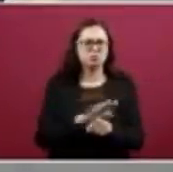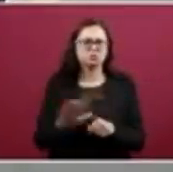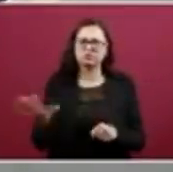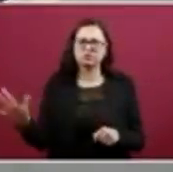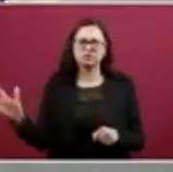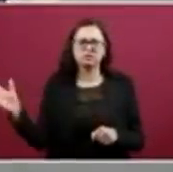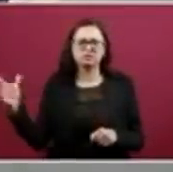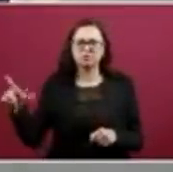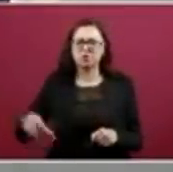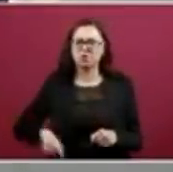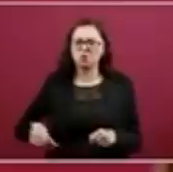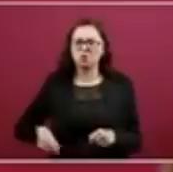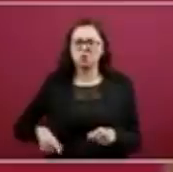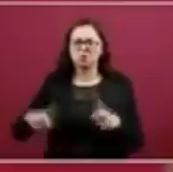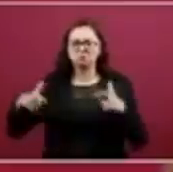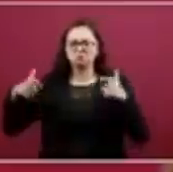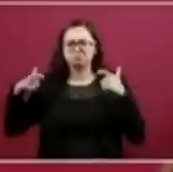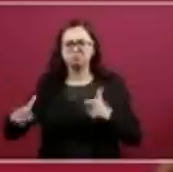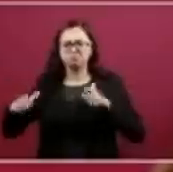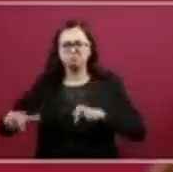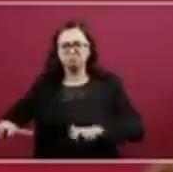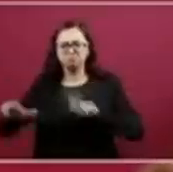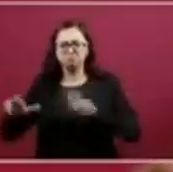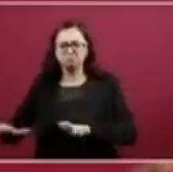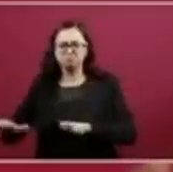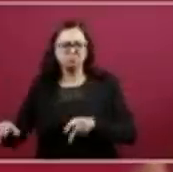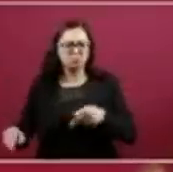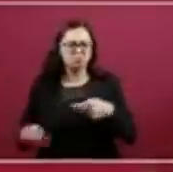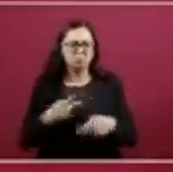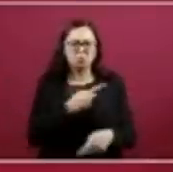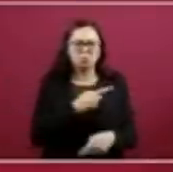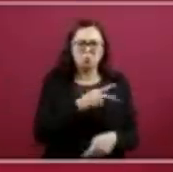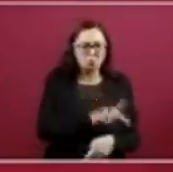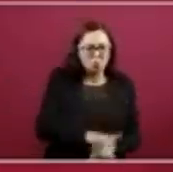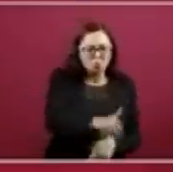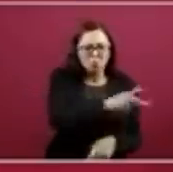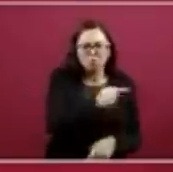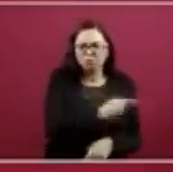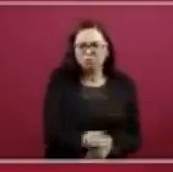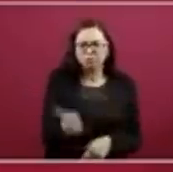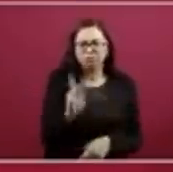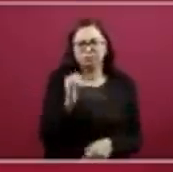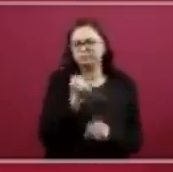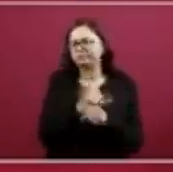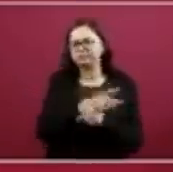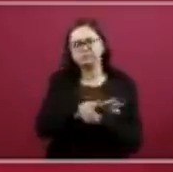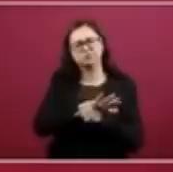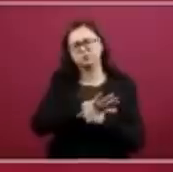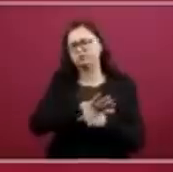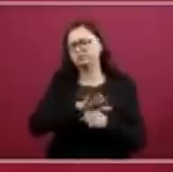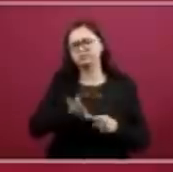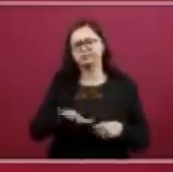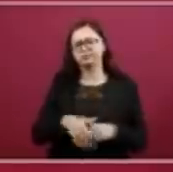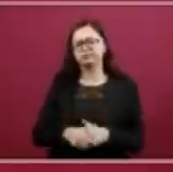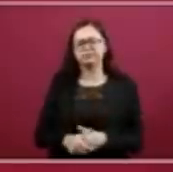rico con pueblo pobre. Se terminan todos los lujos. Acerca de las